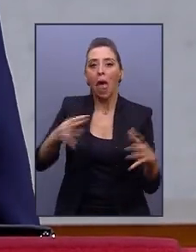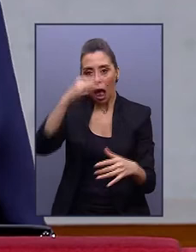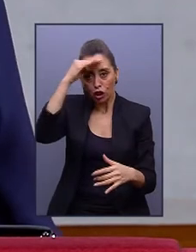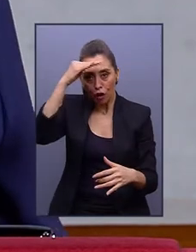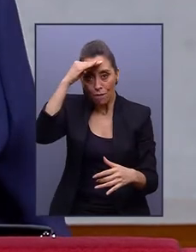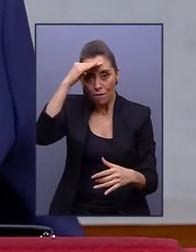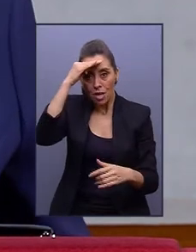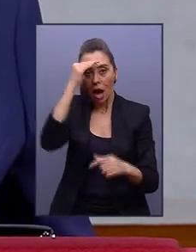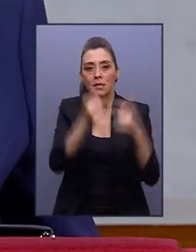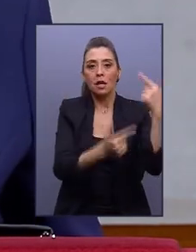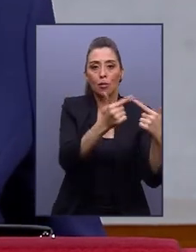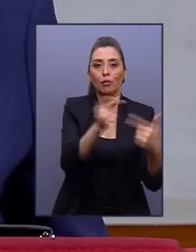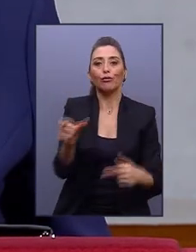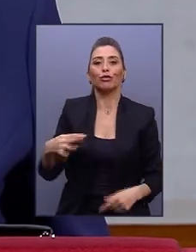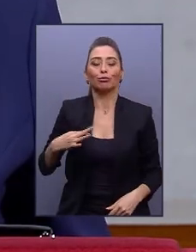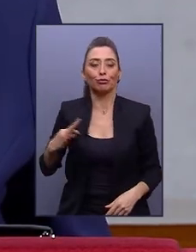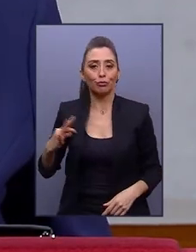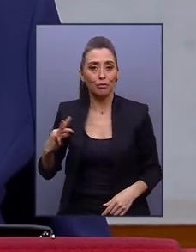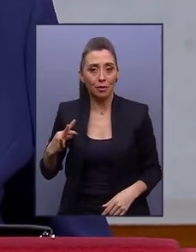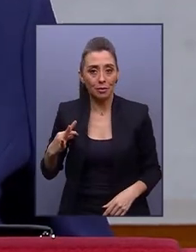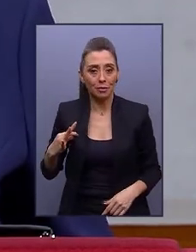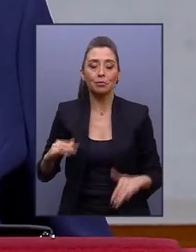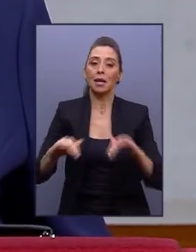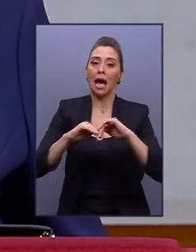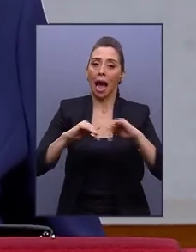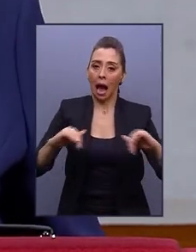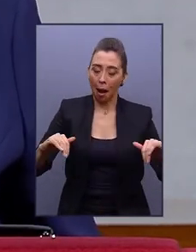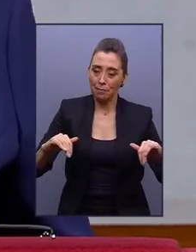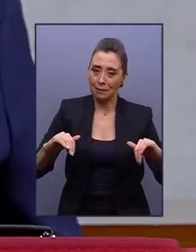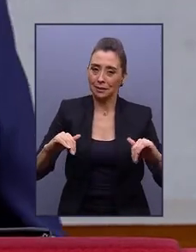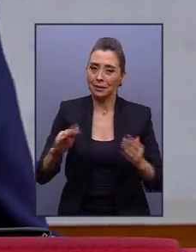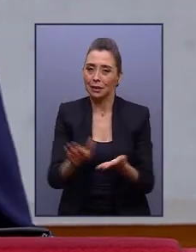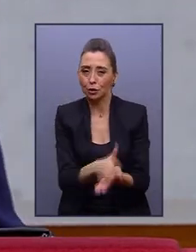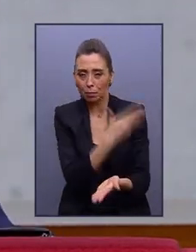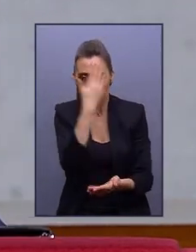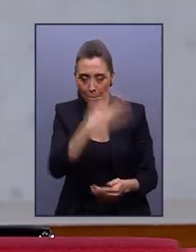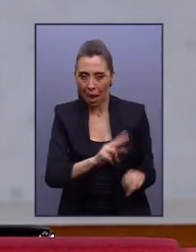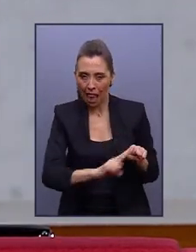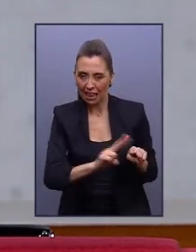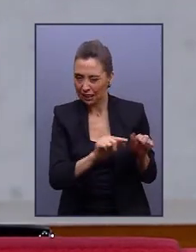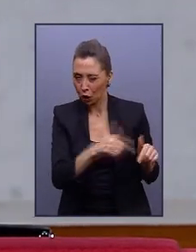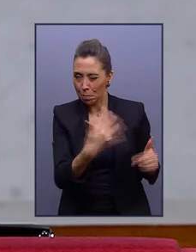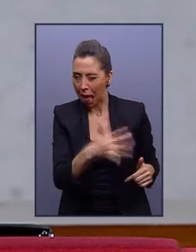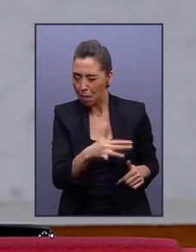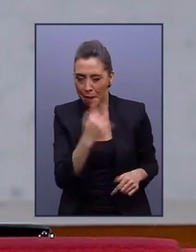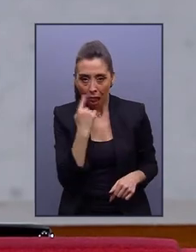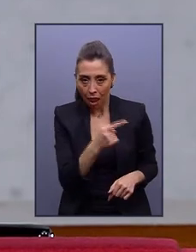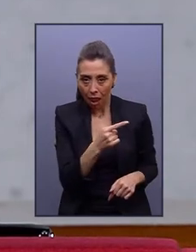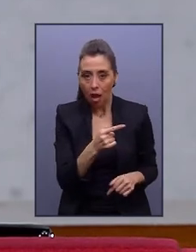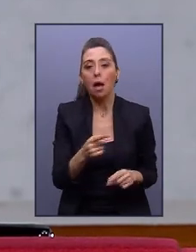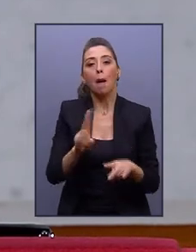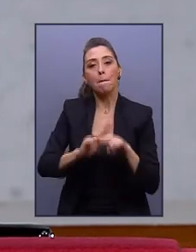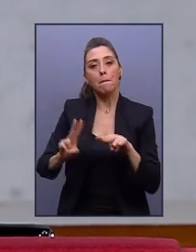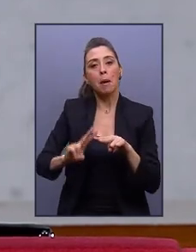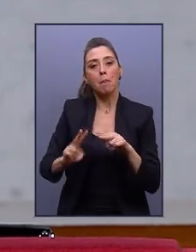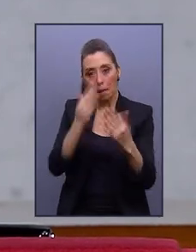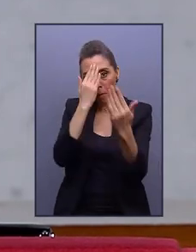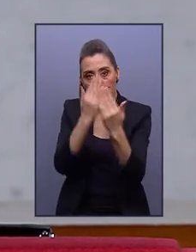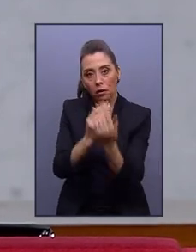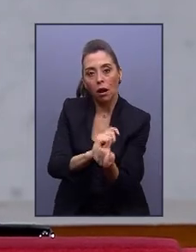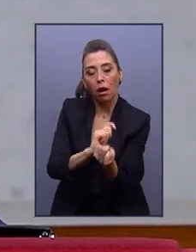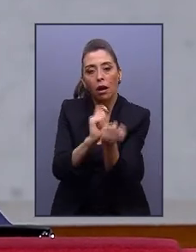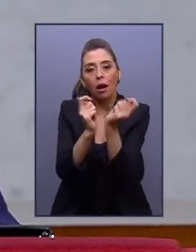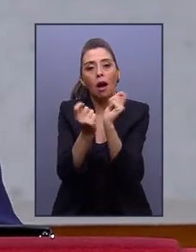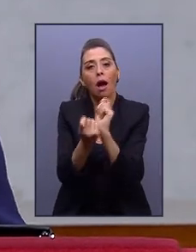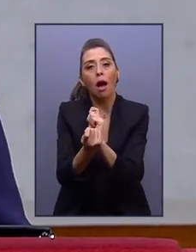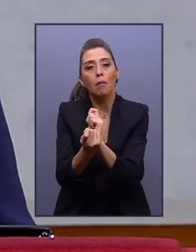entre ella y la ciudadanía. Pero más allá de superar malas prácticas actuales, debemos prepararnos para enfrentar los cambios que